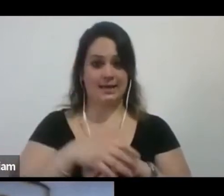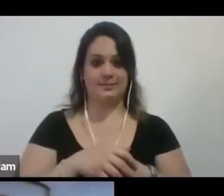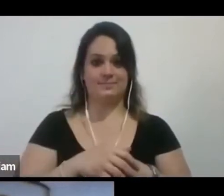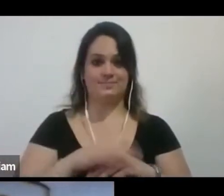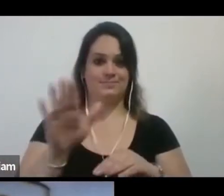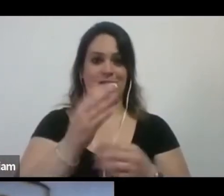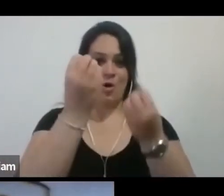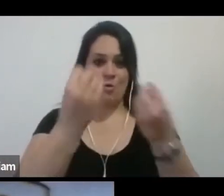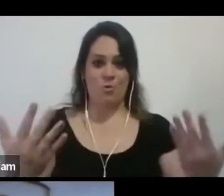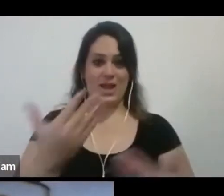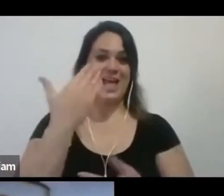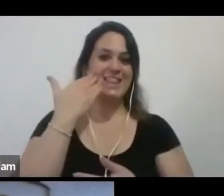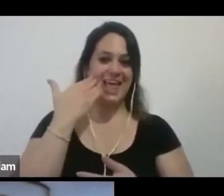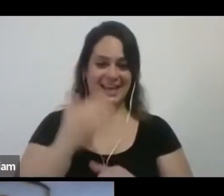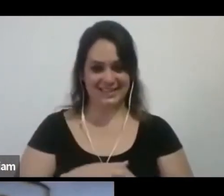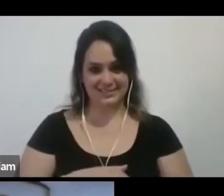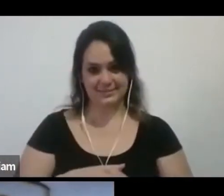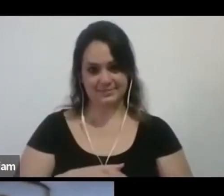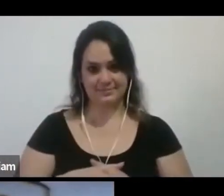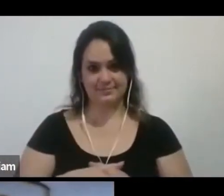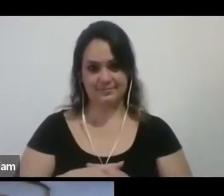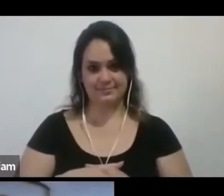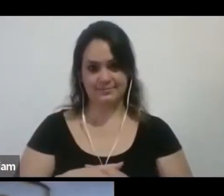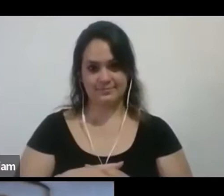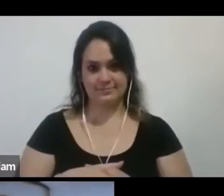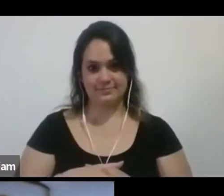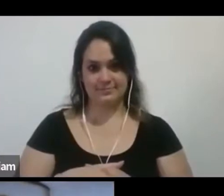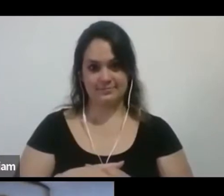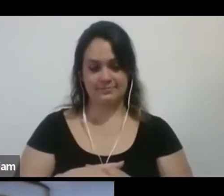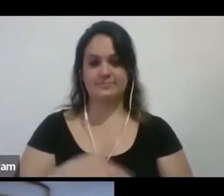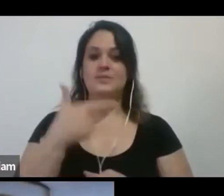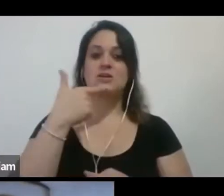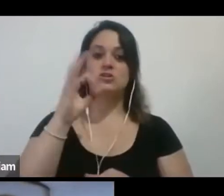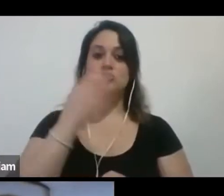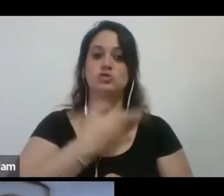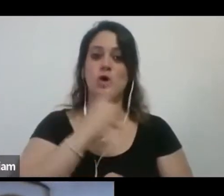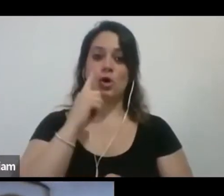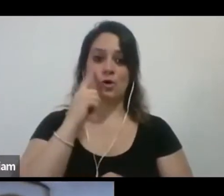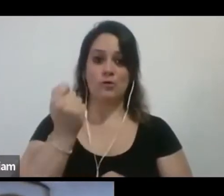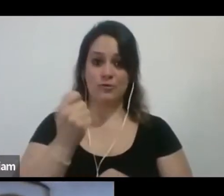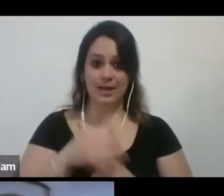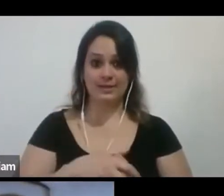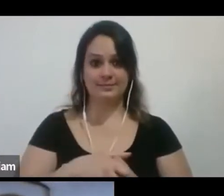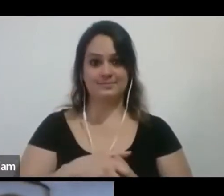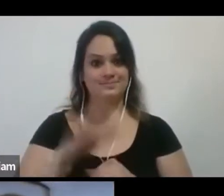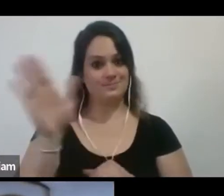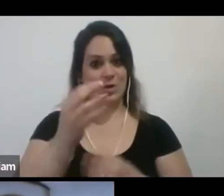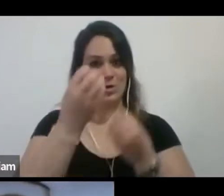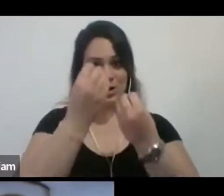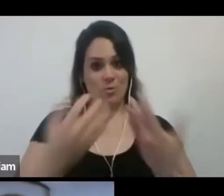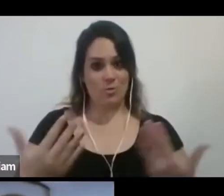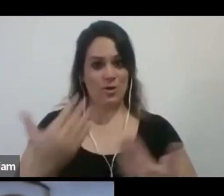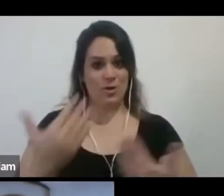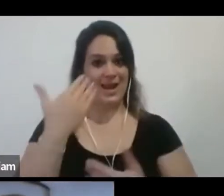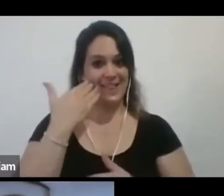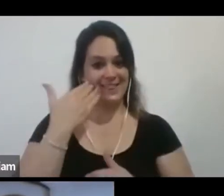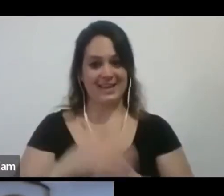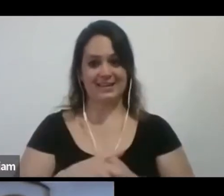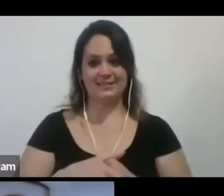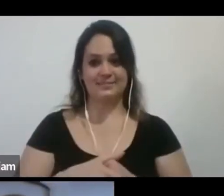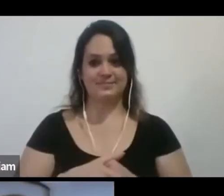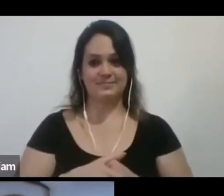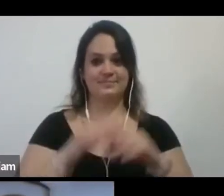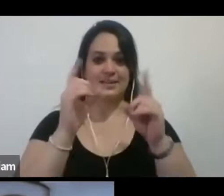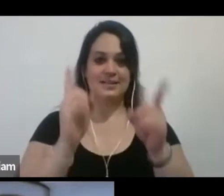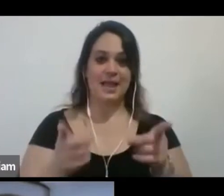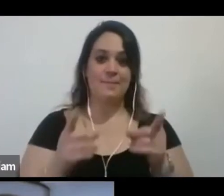buenas tardes. Buenas tardes. Sofía Marcucci. Hola, buenas tardes. Y junto